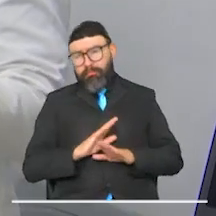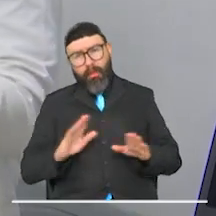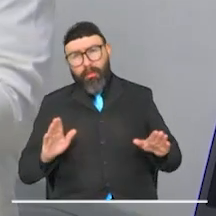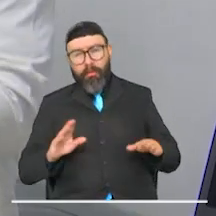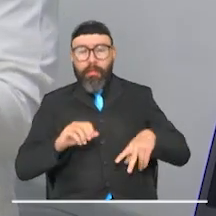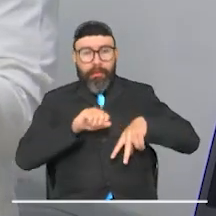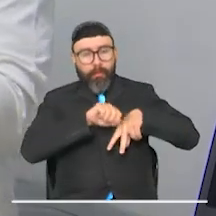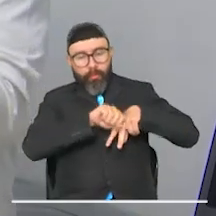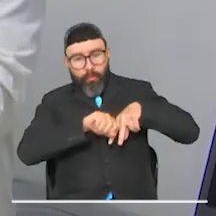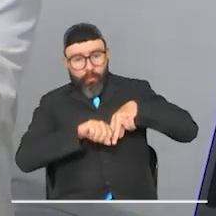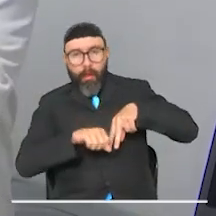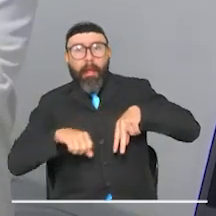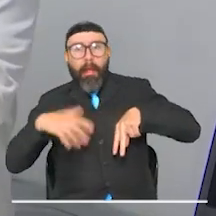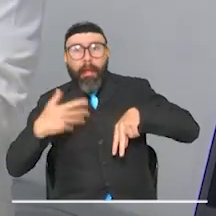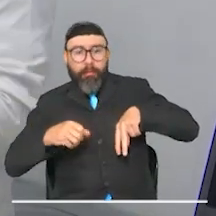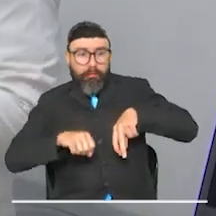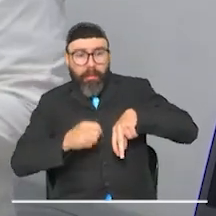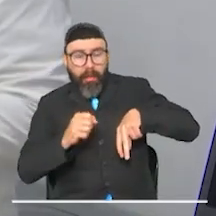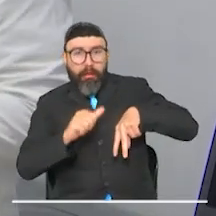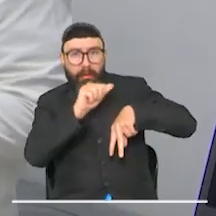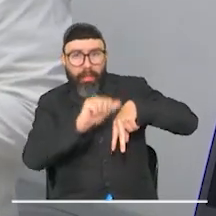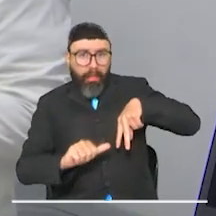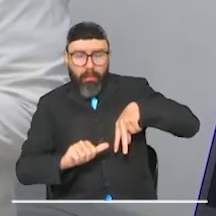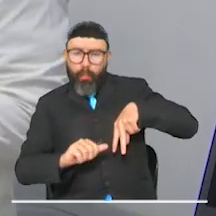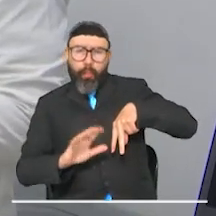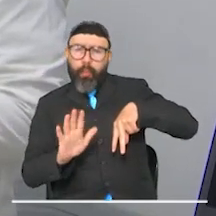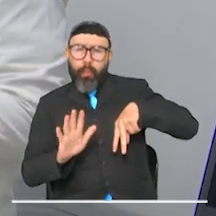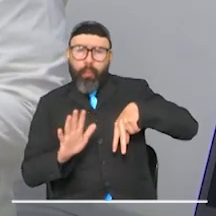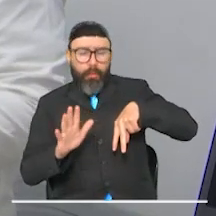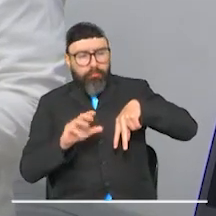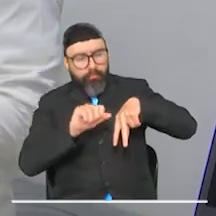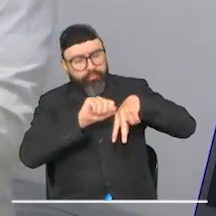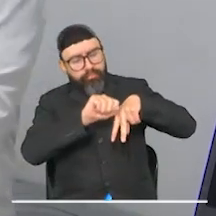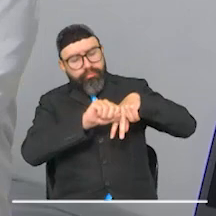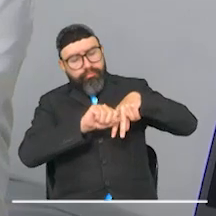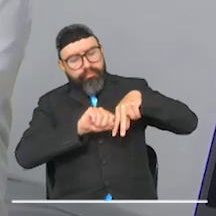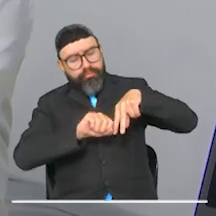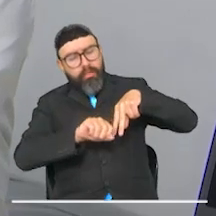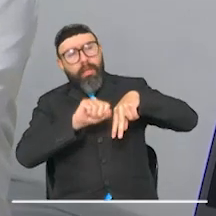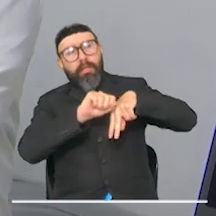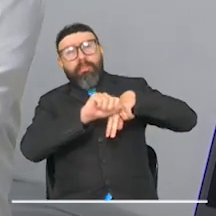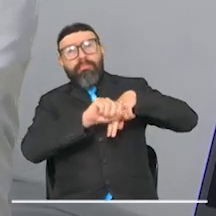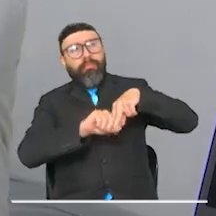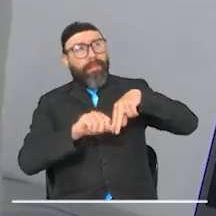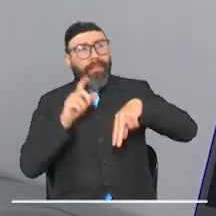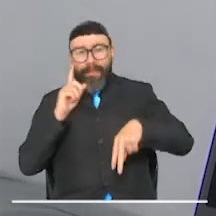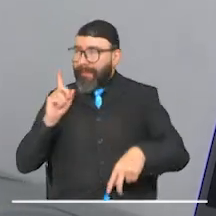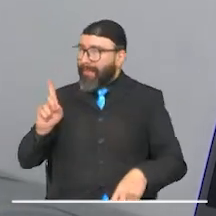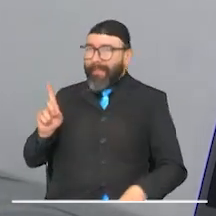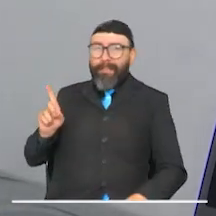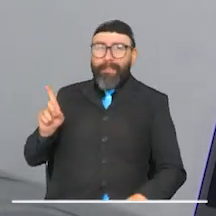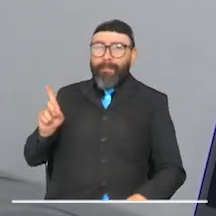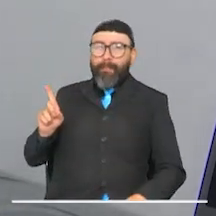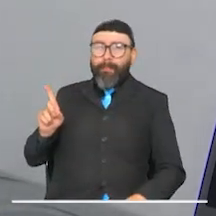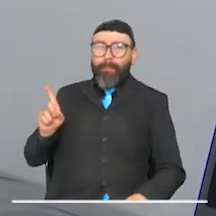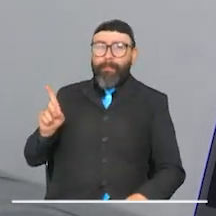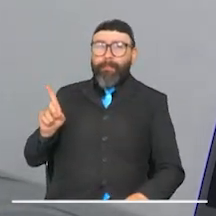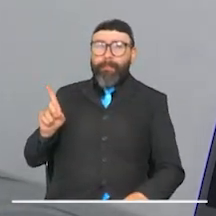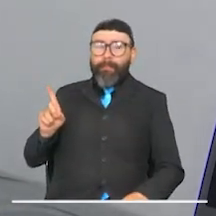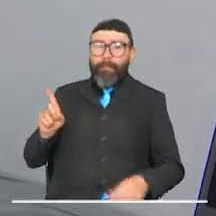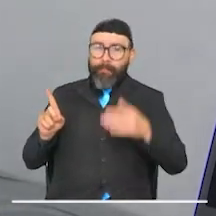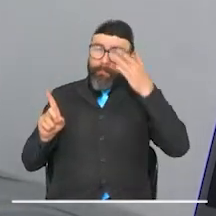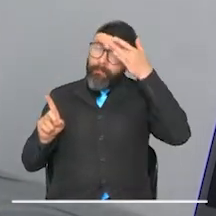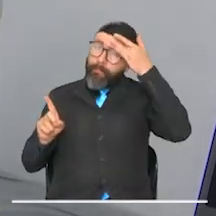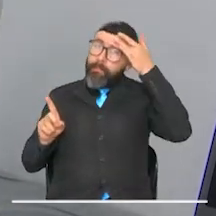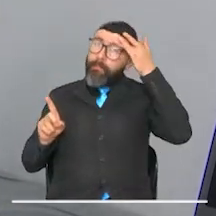agredimos ninguna cavidad no entramos a ninguna cavidad se usan con estos estos estas piezas de mano